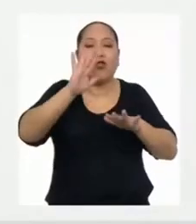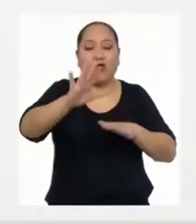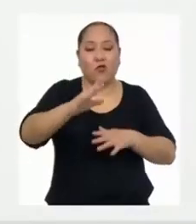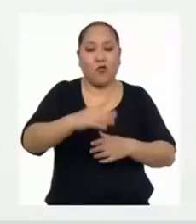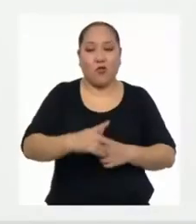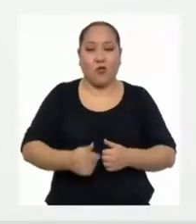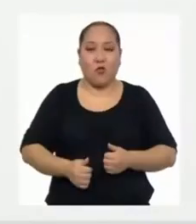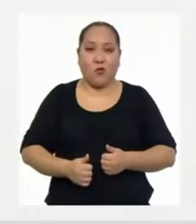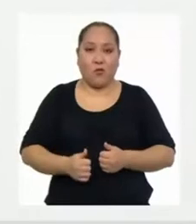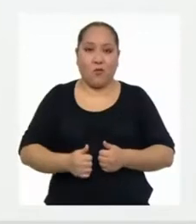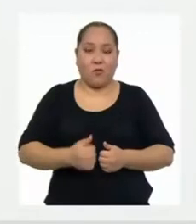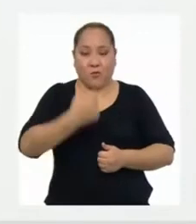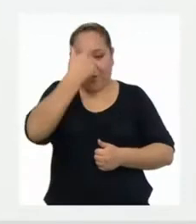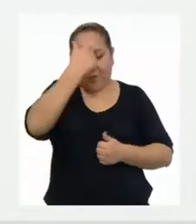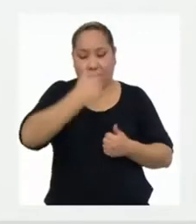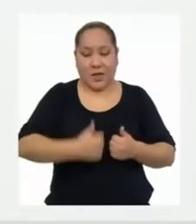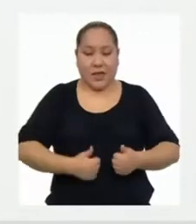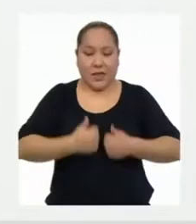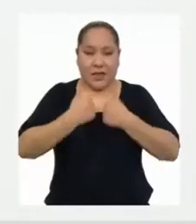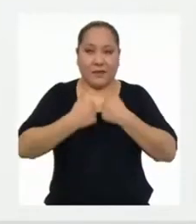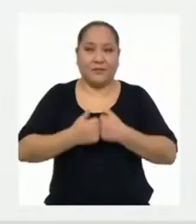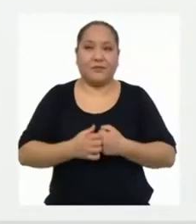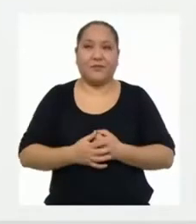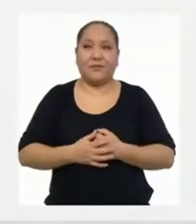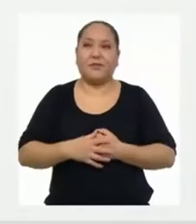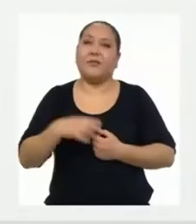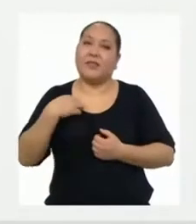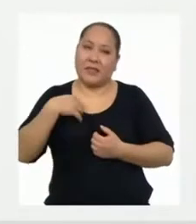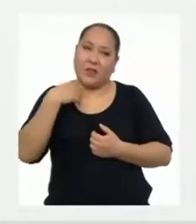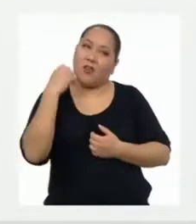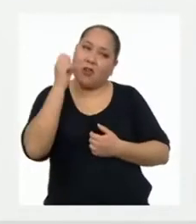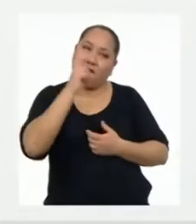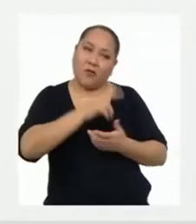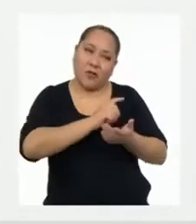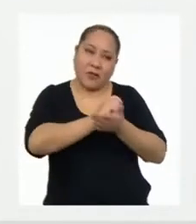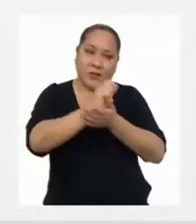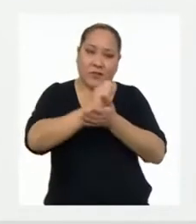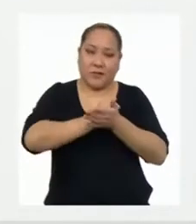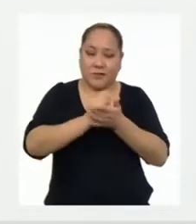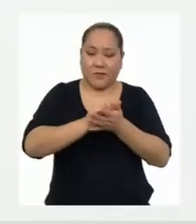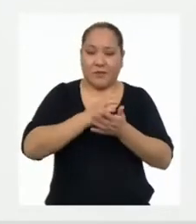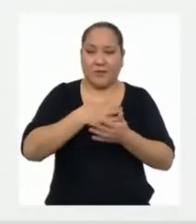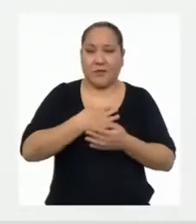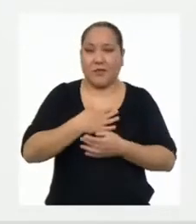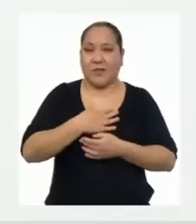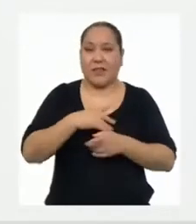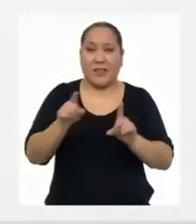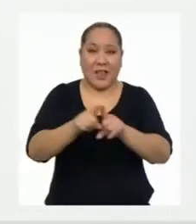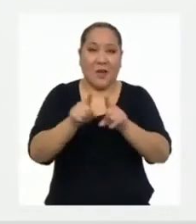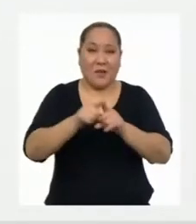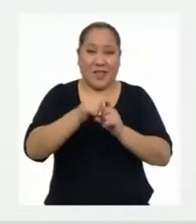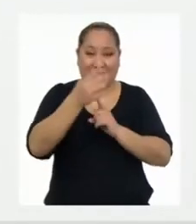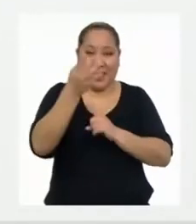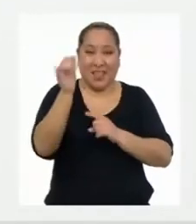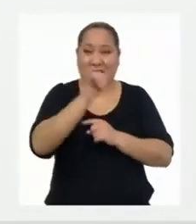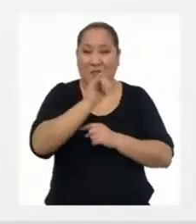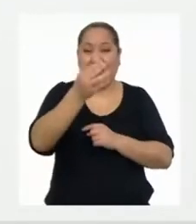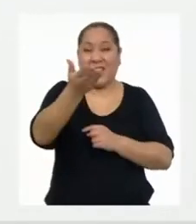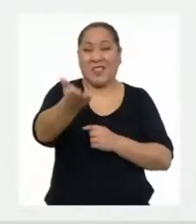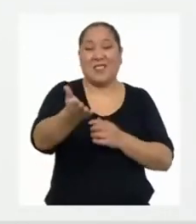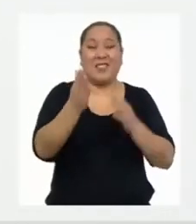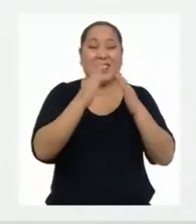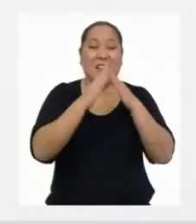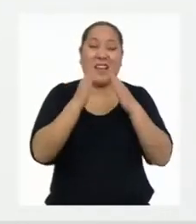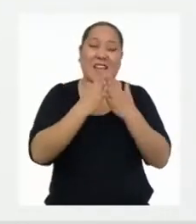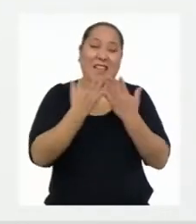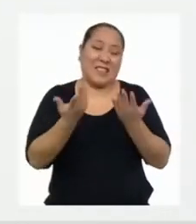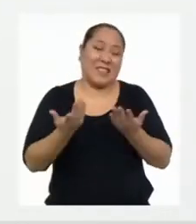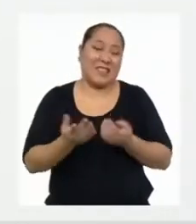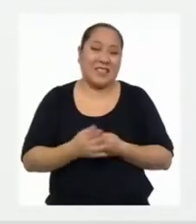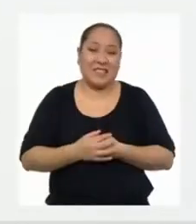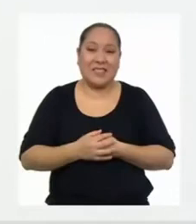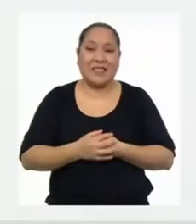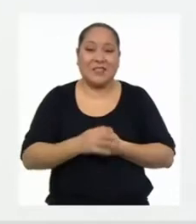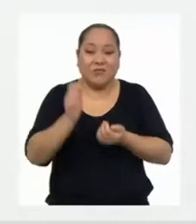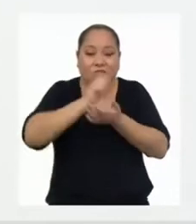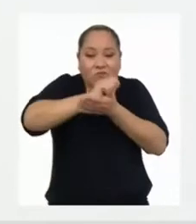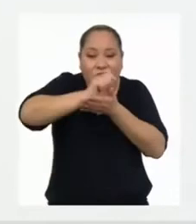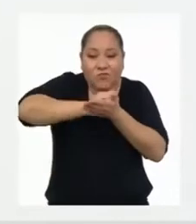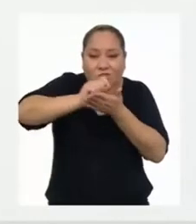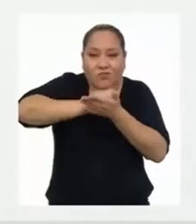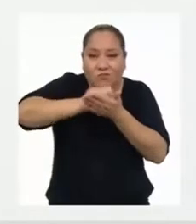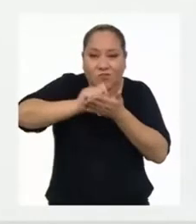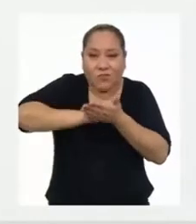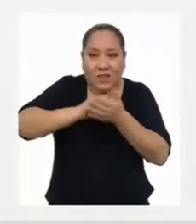la respuesta escrita en mis apuntes. Como seguro todas y todos en casa la deben tener en sus anotaciones que estarán